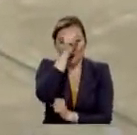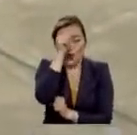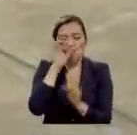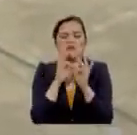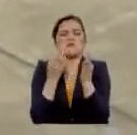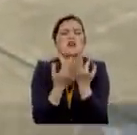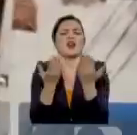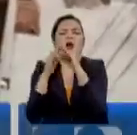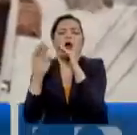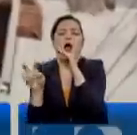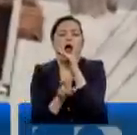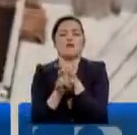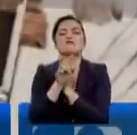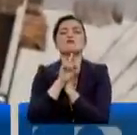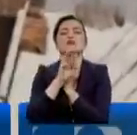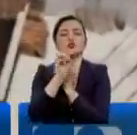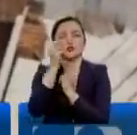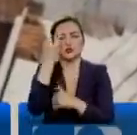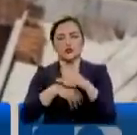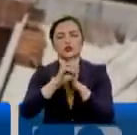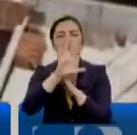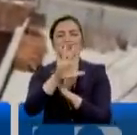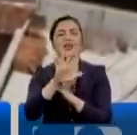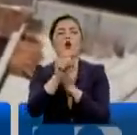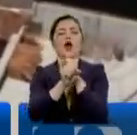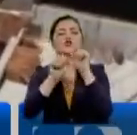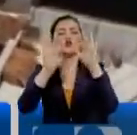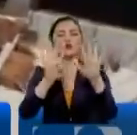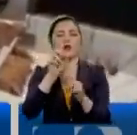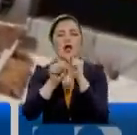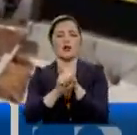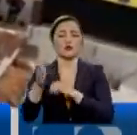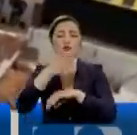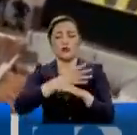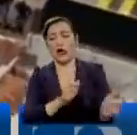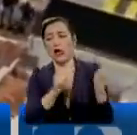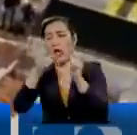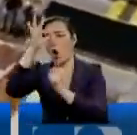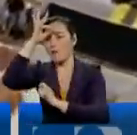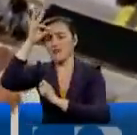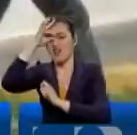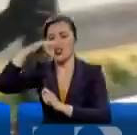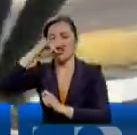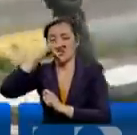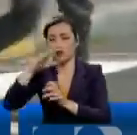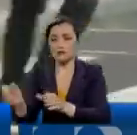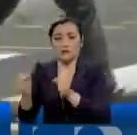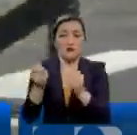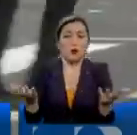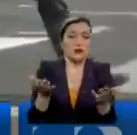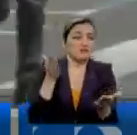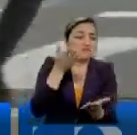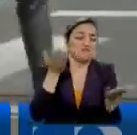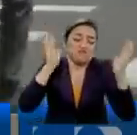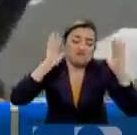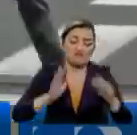familia en la casa de un tío. Sus dos hijos de 5 y 9 años fueron dados de alta del hospital Bacortiz y no saben a dónde irán. Los vecinos, en cambio,